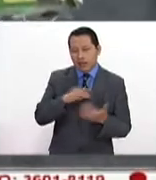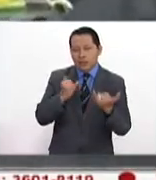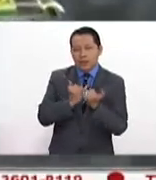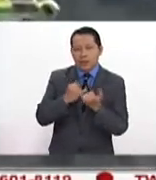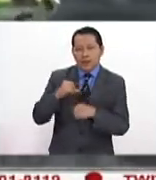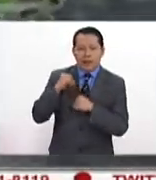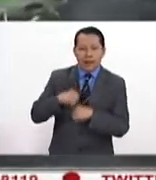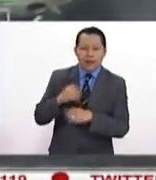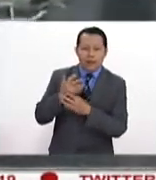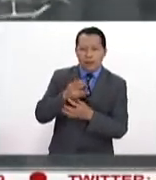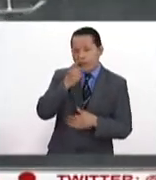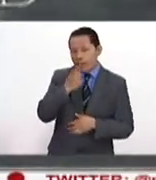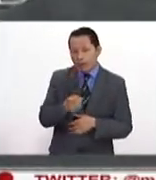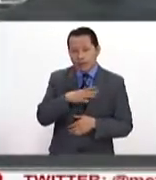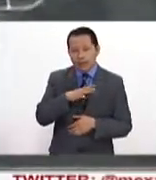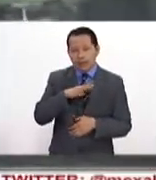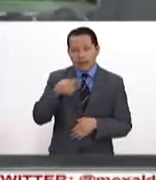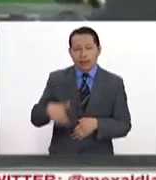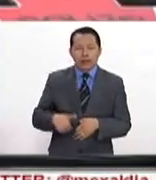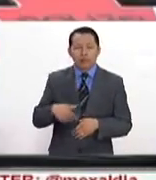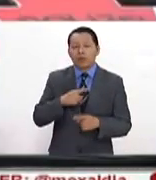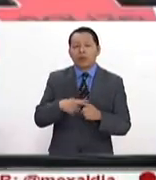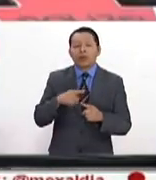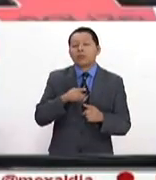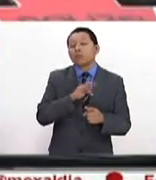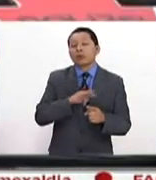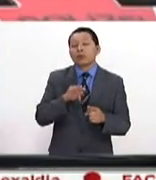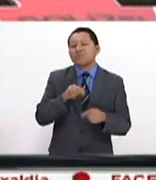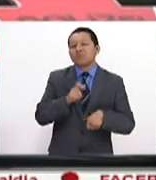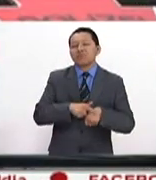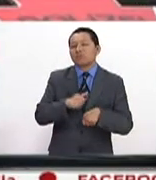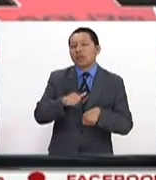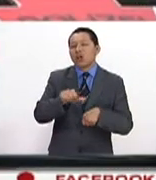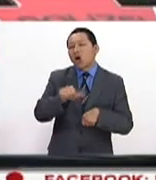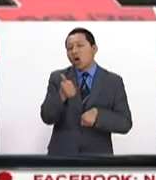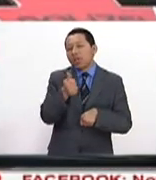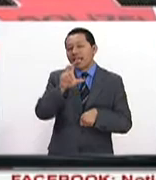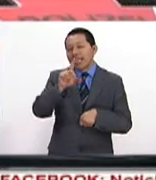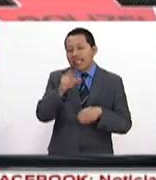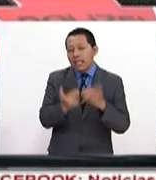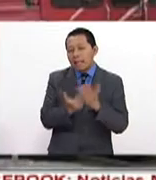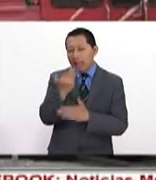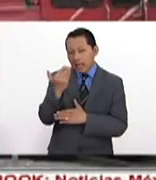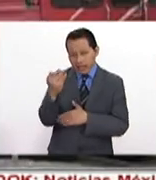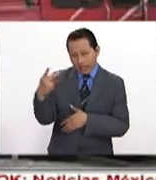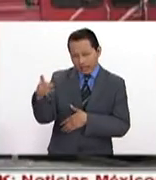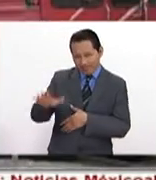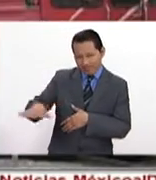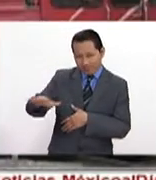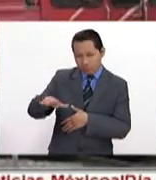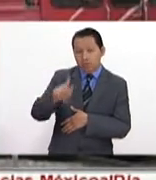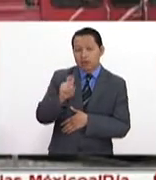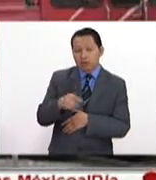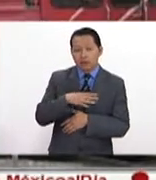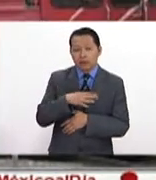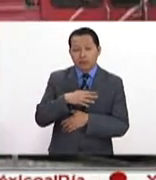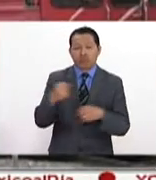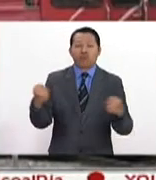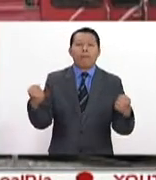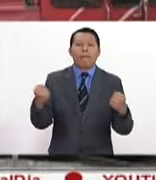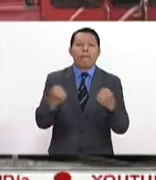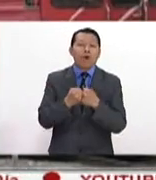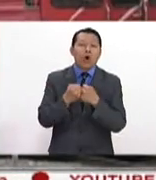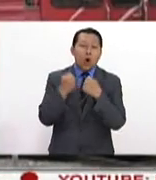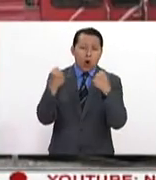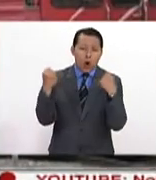las autoridades, el accidente se produjo sobre las 11:30 de la mañana, hora local, cuando se registró una colisión